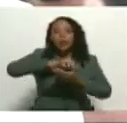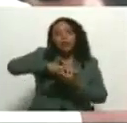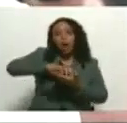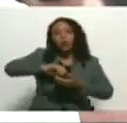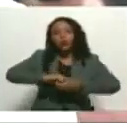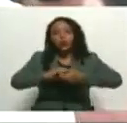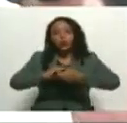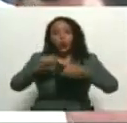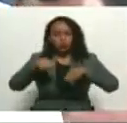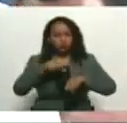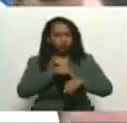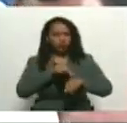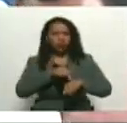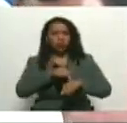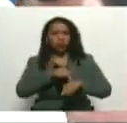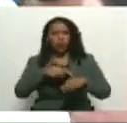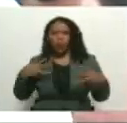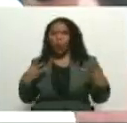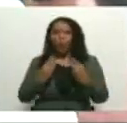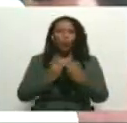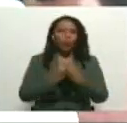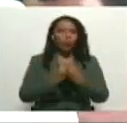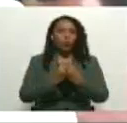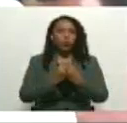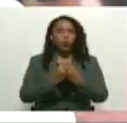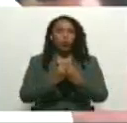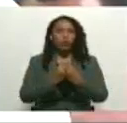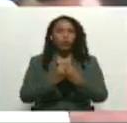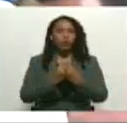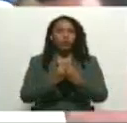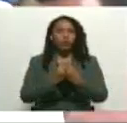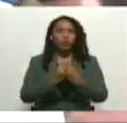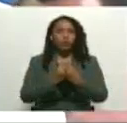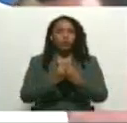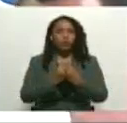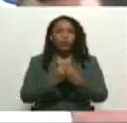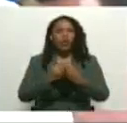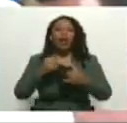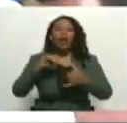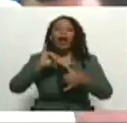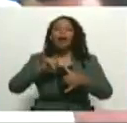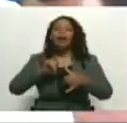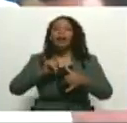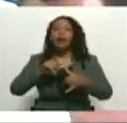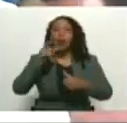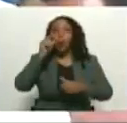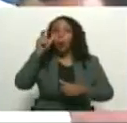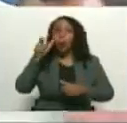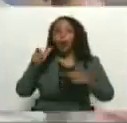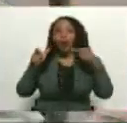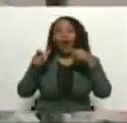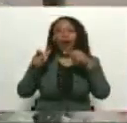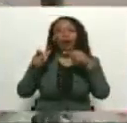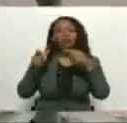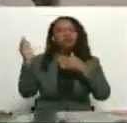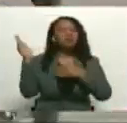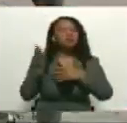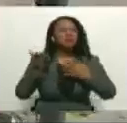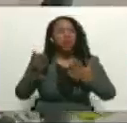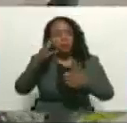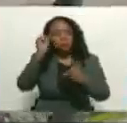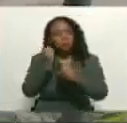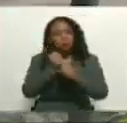estos momentos, hoy nos acompaña el ingeniero Miguel Corby, un ingeniero que viene